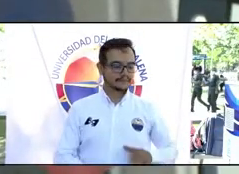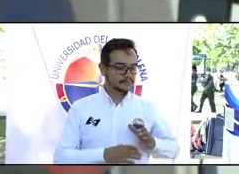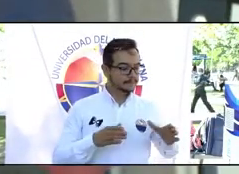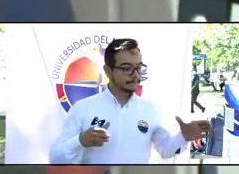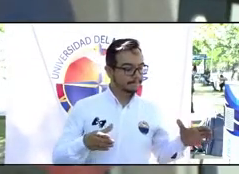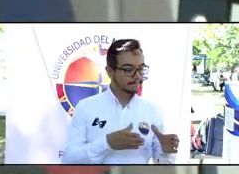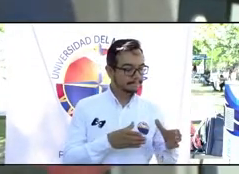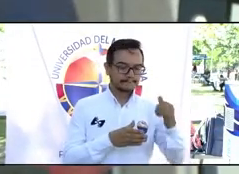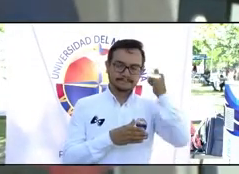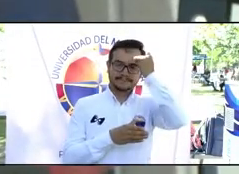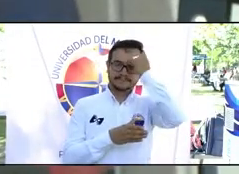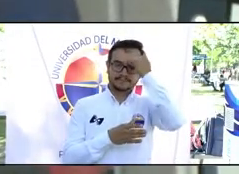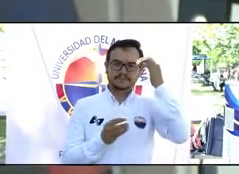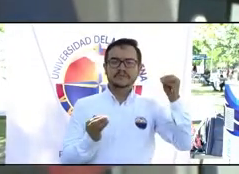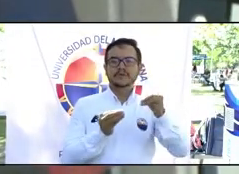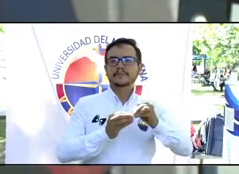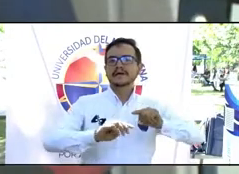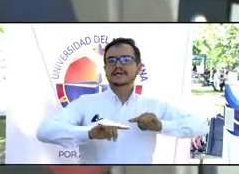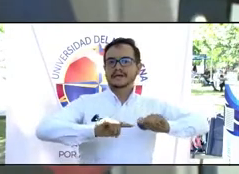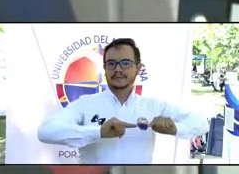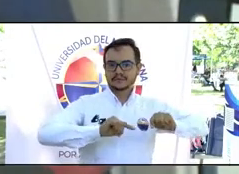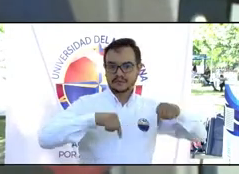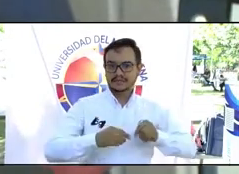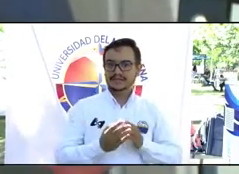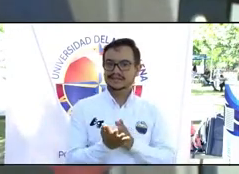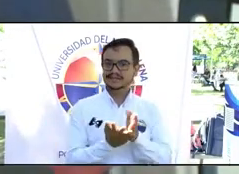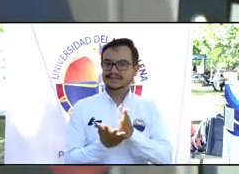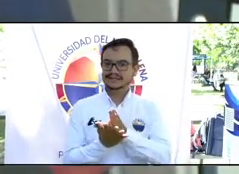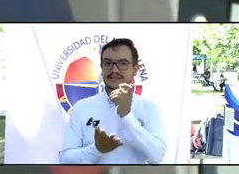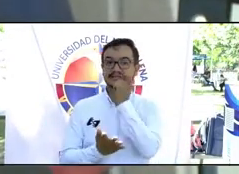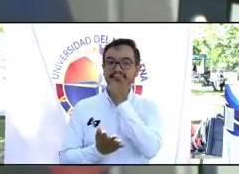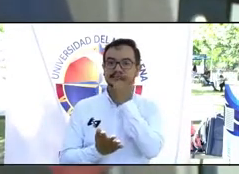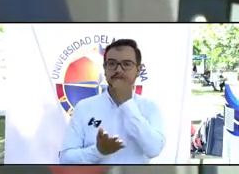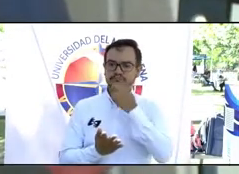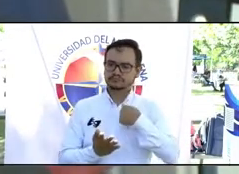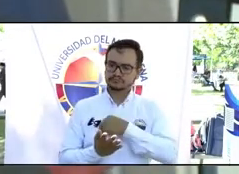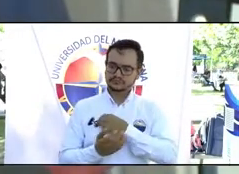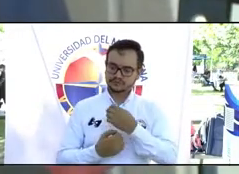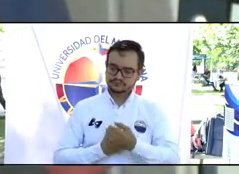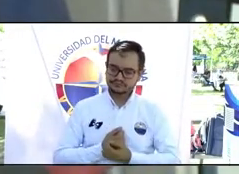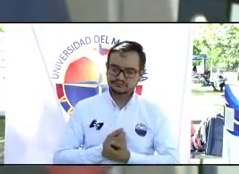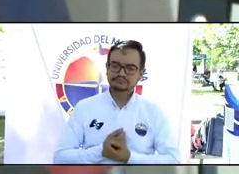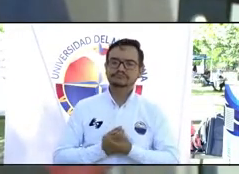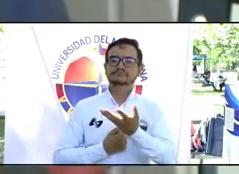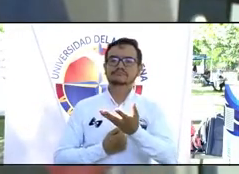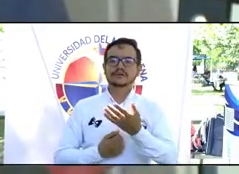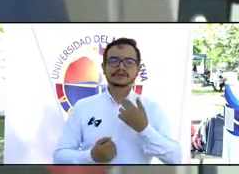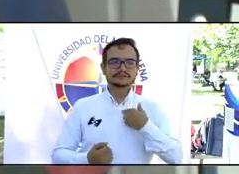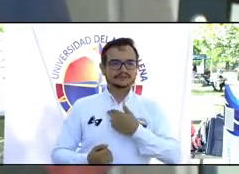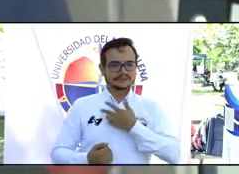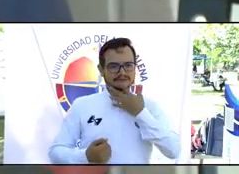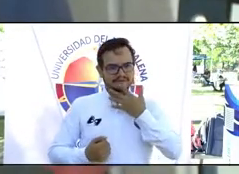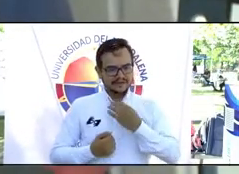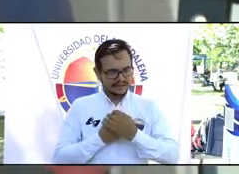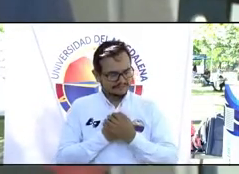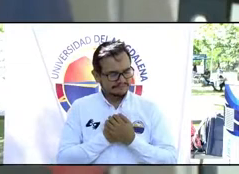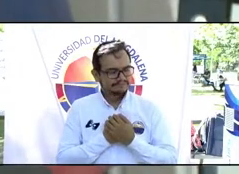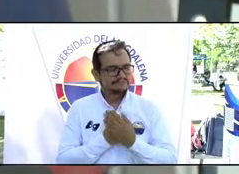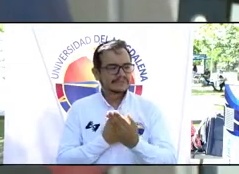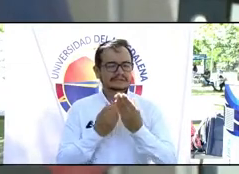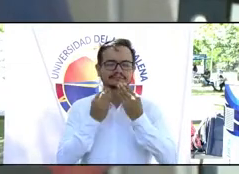administrativo del programa, quiero expresarle a la administración de esta alma mater nuestros más sinceros